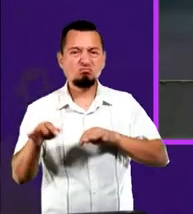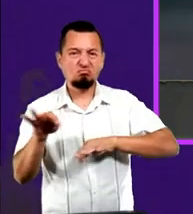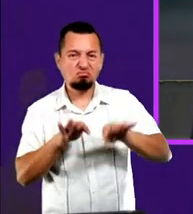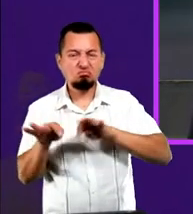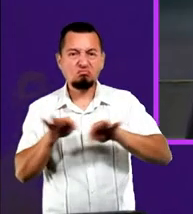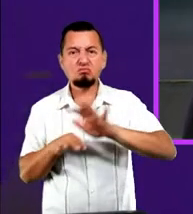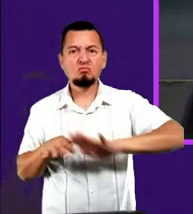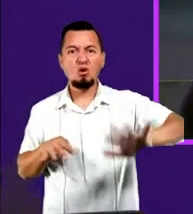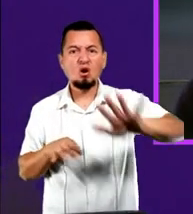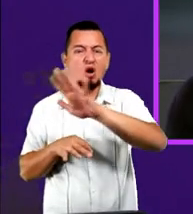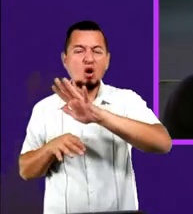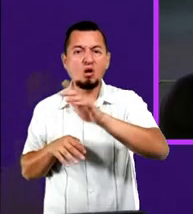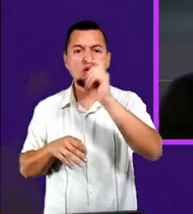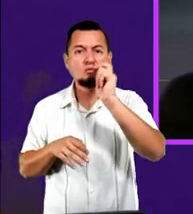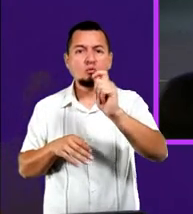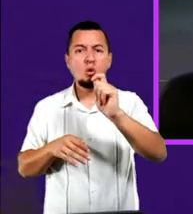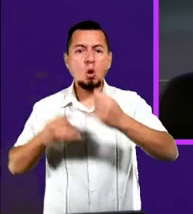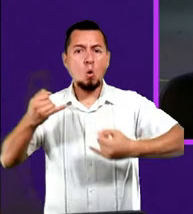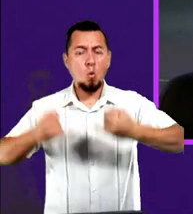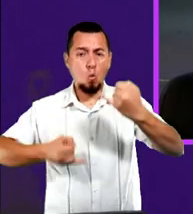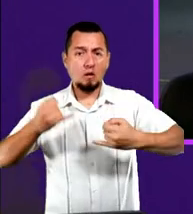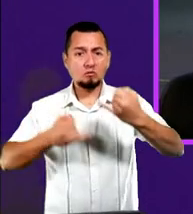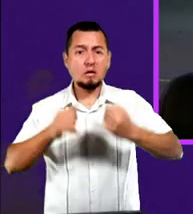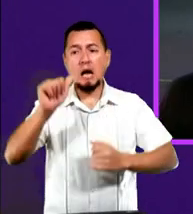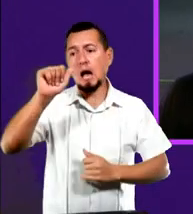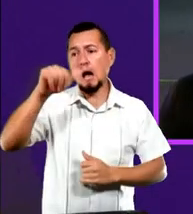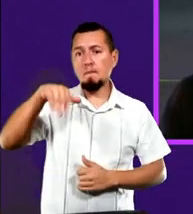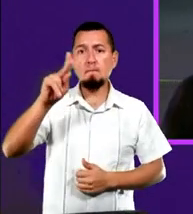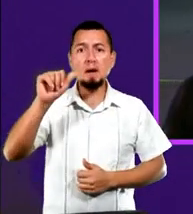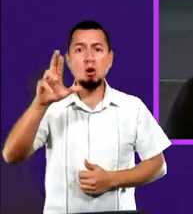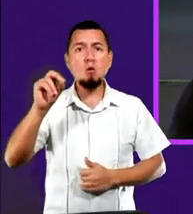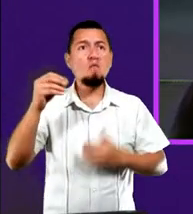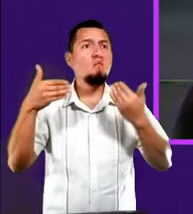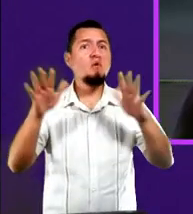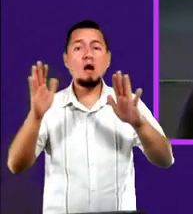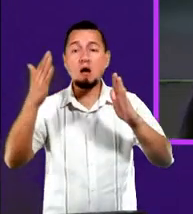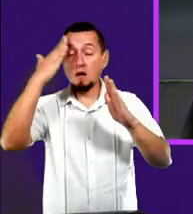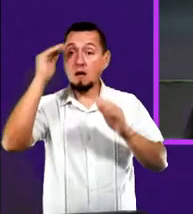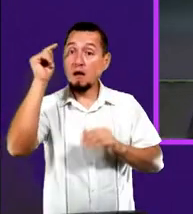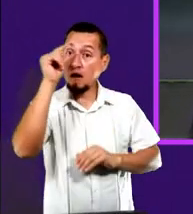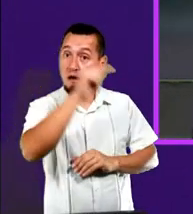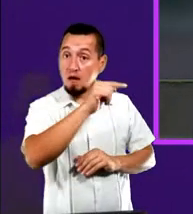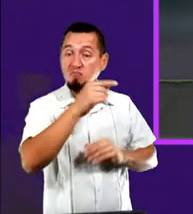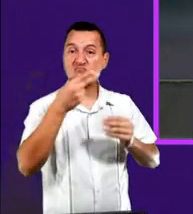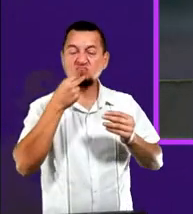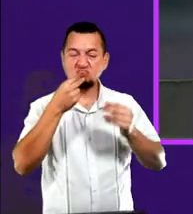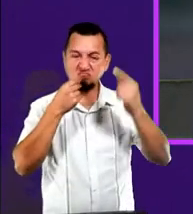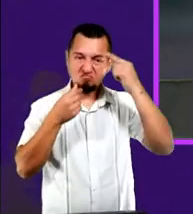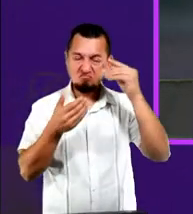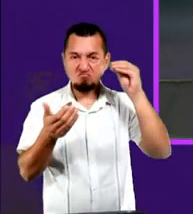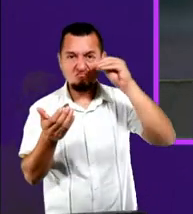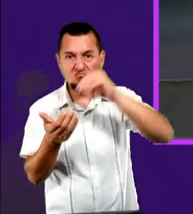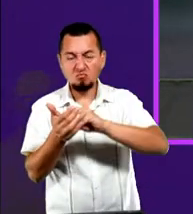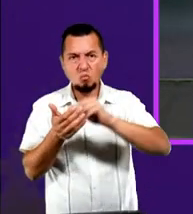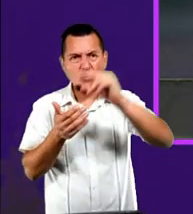amparo para poner límites a la arbitrariedad del Estado ante los ciudadanos. Esas fueron